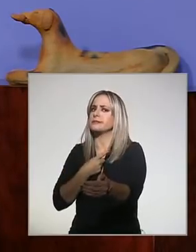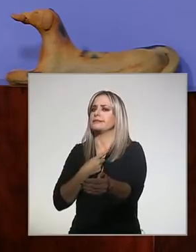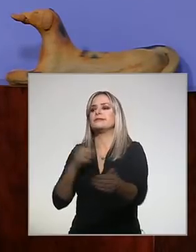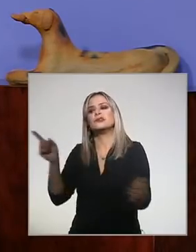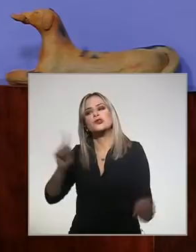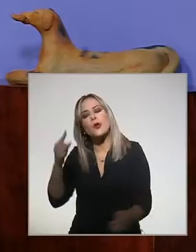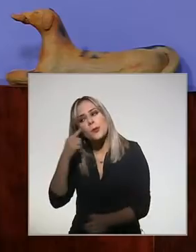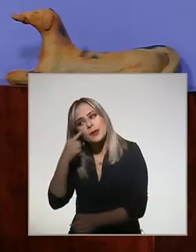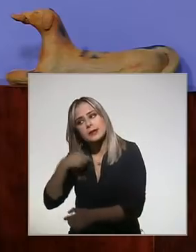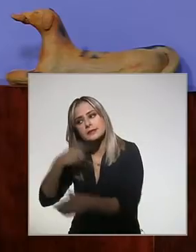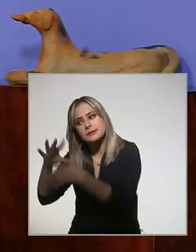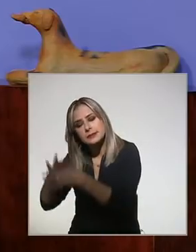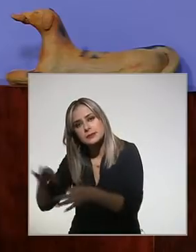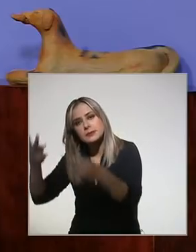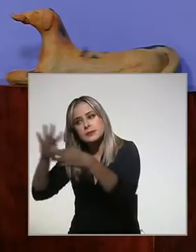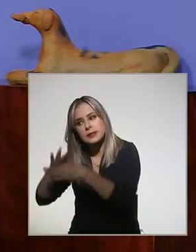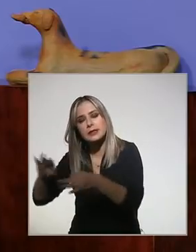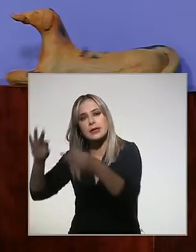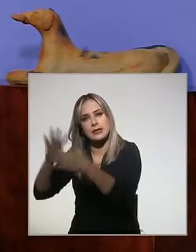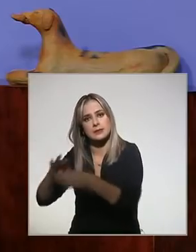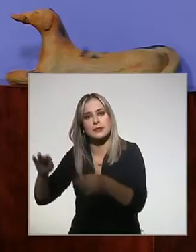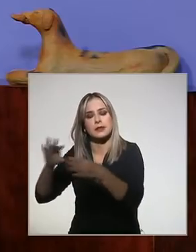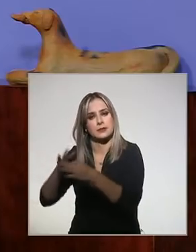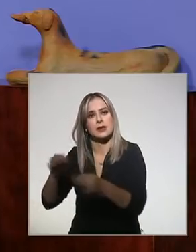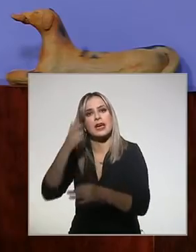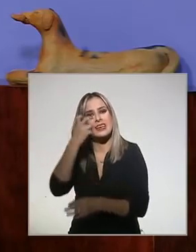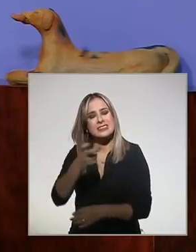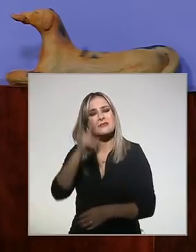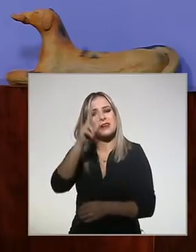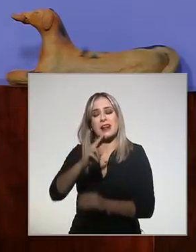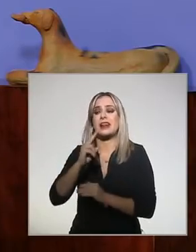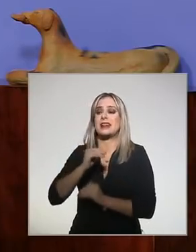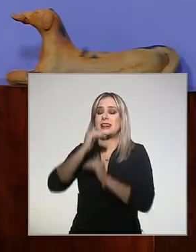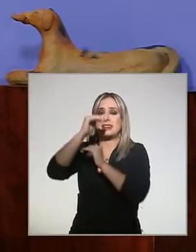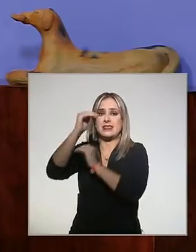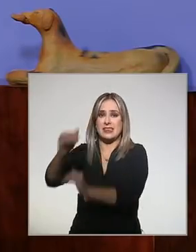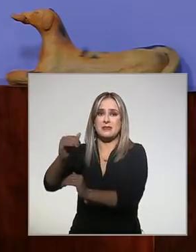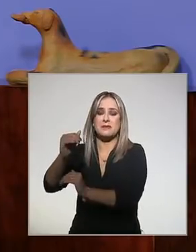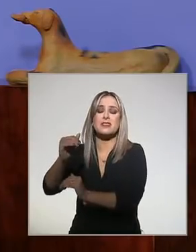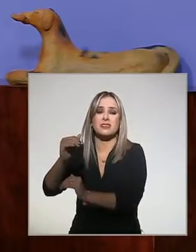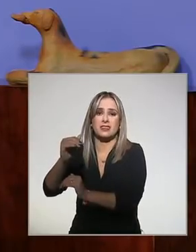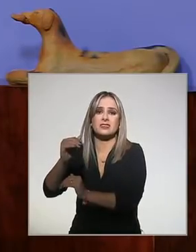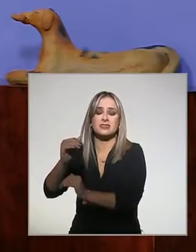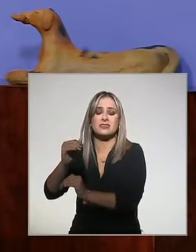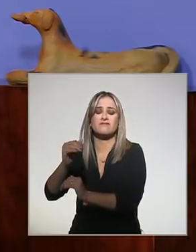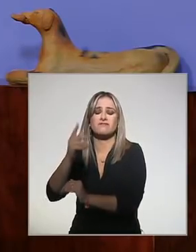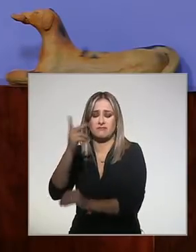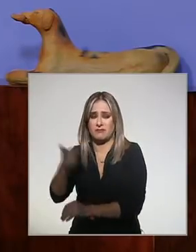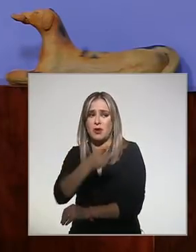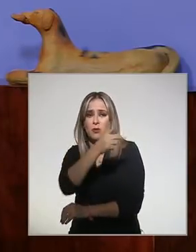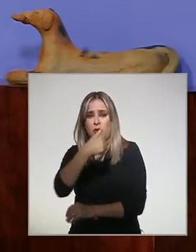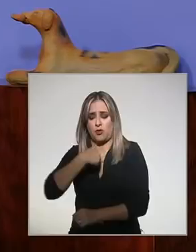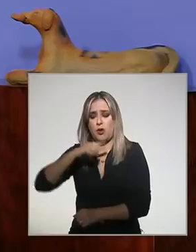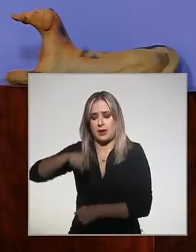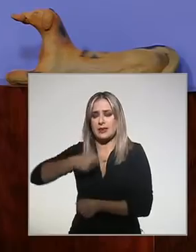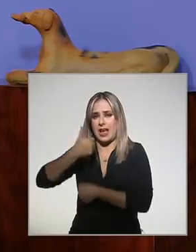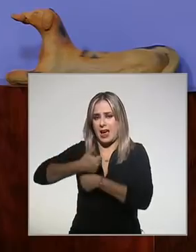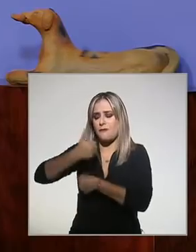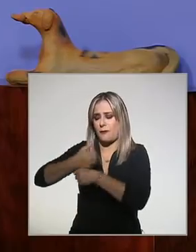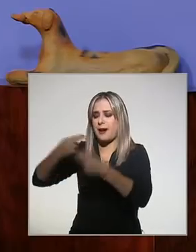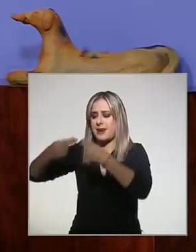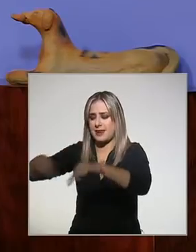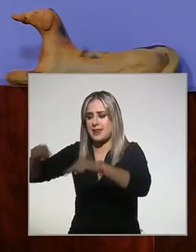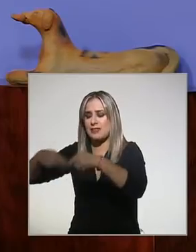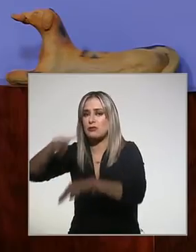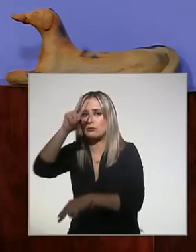conversación. Sobre los límites y cómo ponerles a los niños, también Ofelia Acevedo nos pregunta. Soy abuela y para mí todo esto